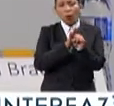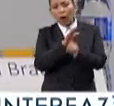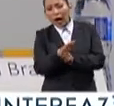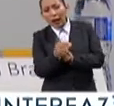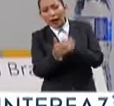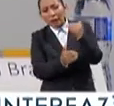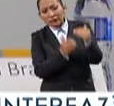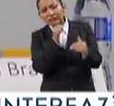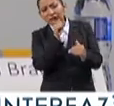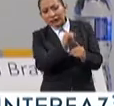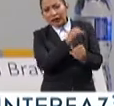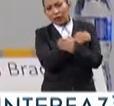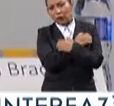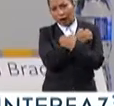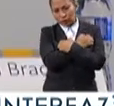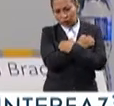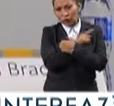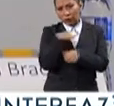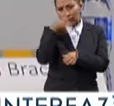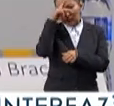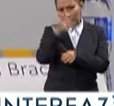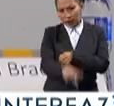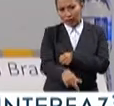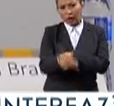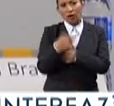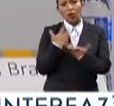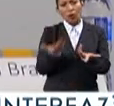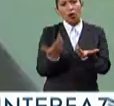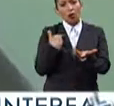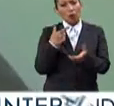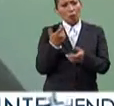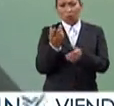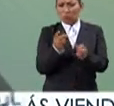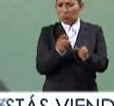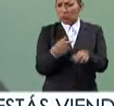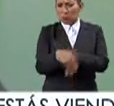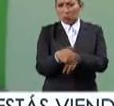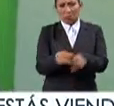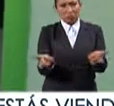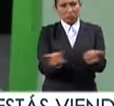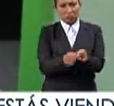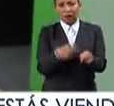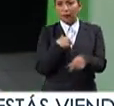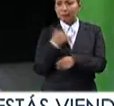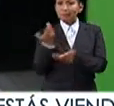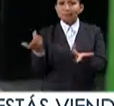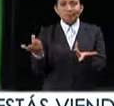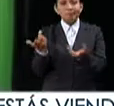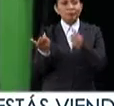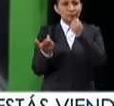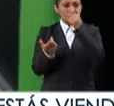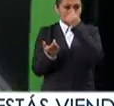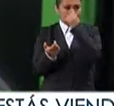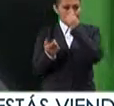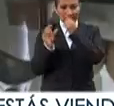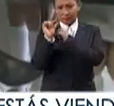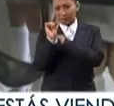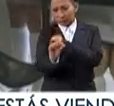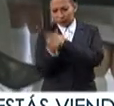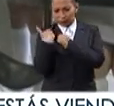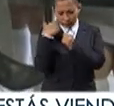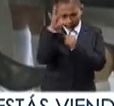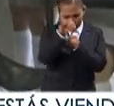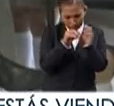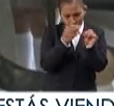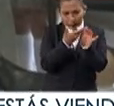avanza la educación del país en pocas cifras en pocas construcciones